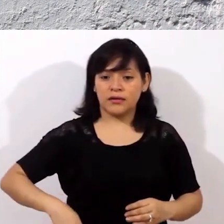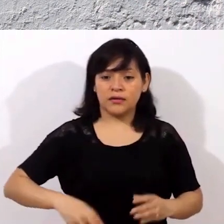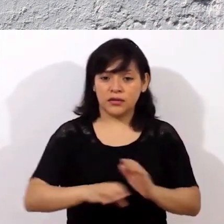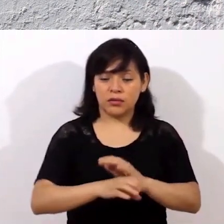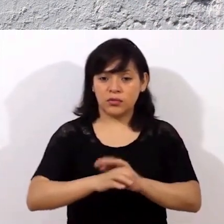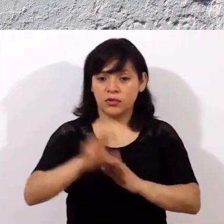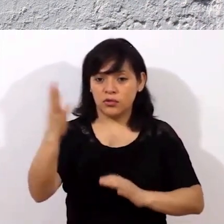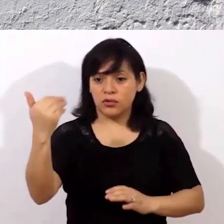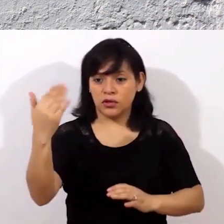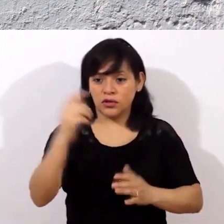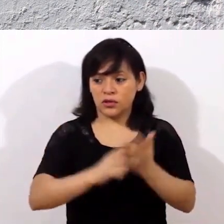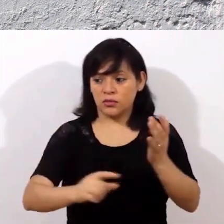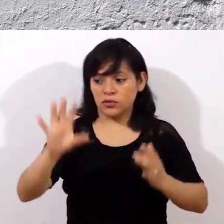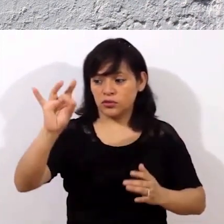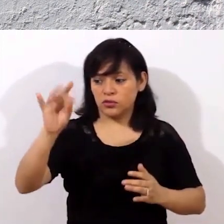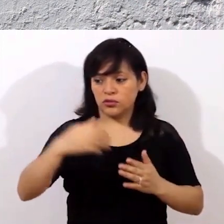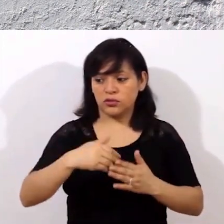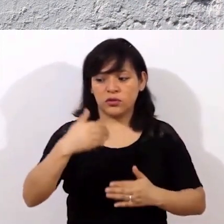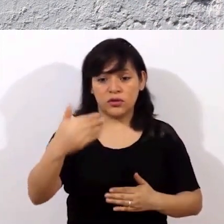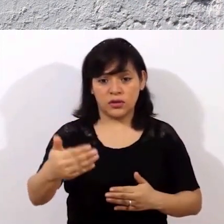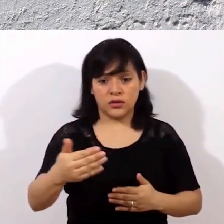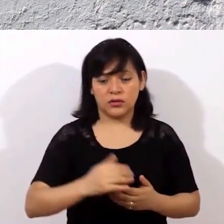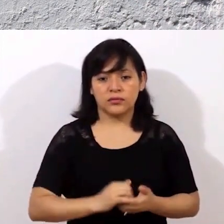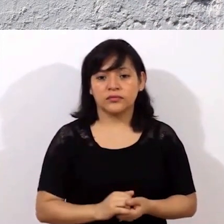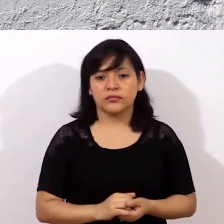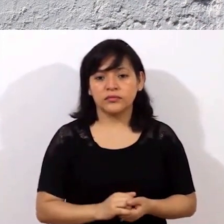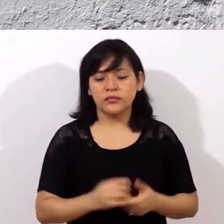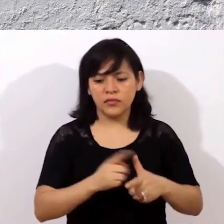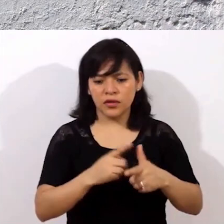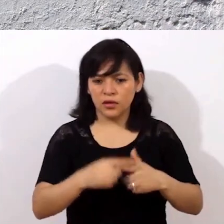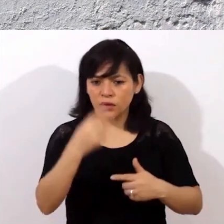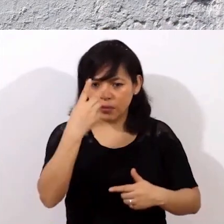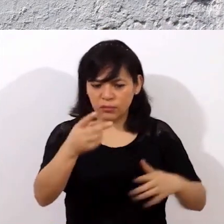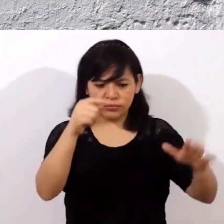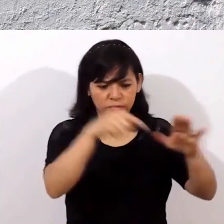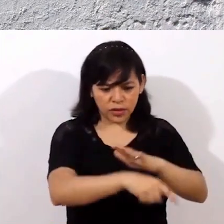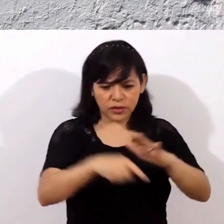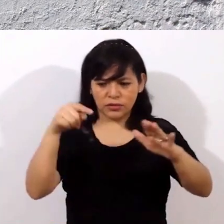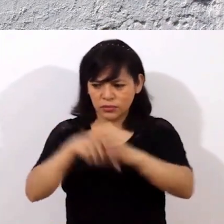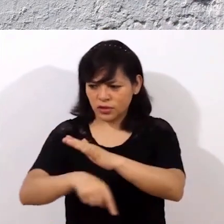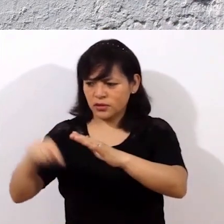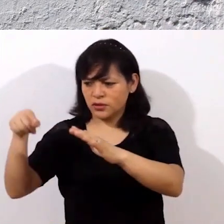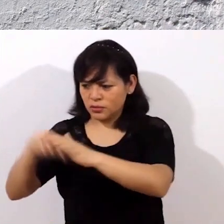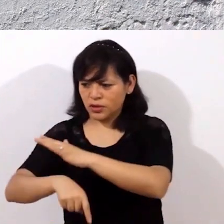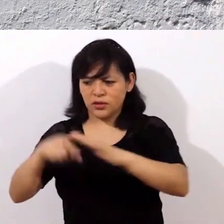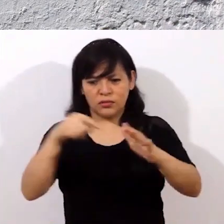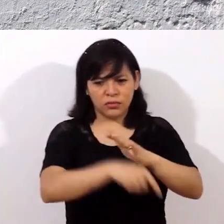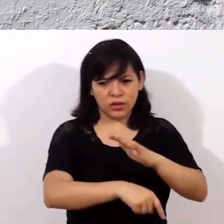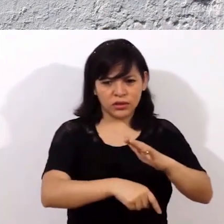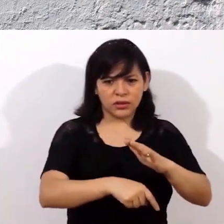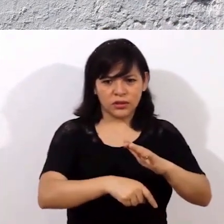15, versículos 8 en adelante. Así que vemos que hay asesinato